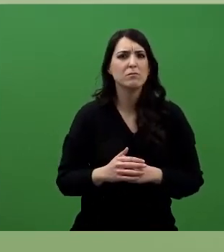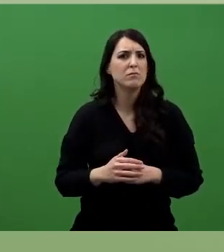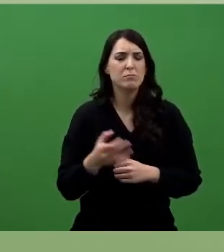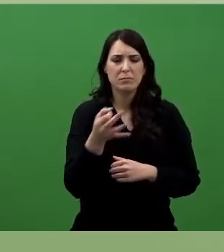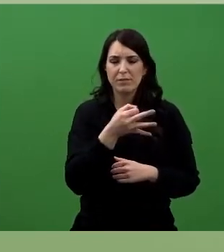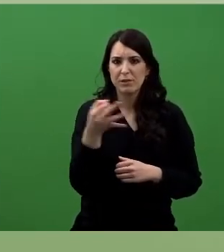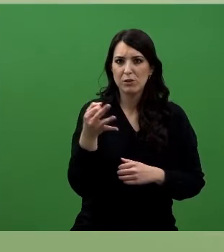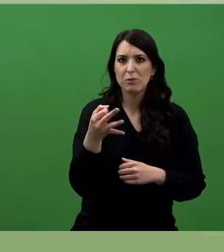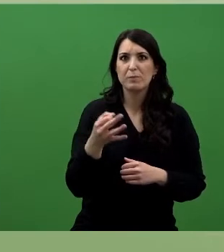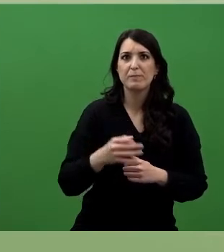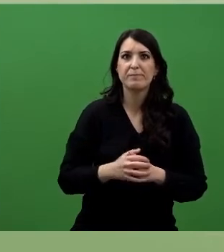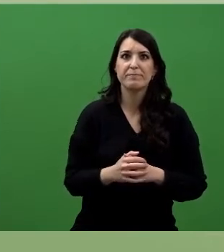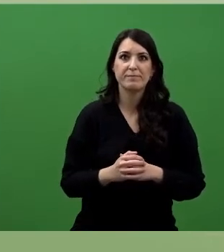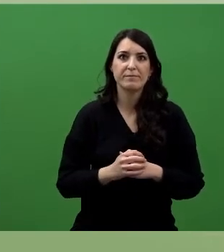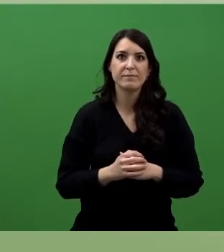Perfecto.